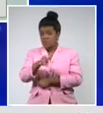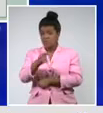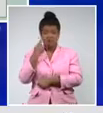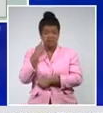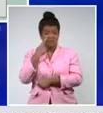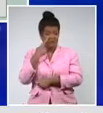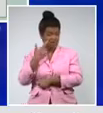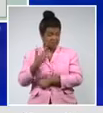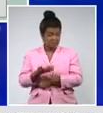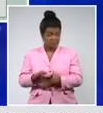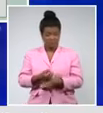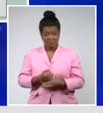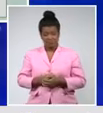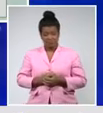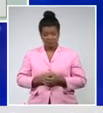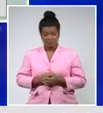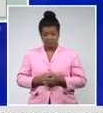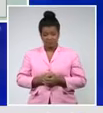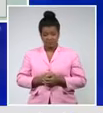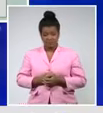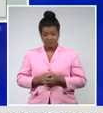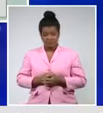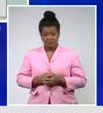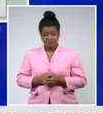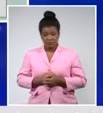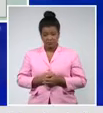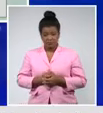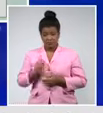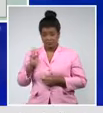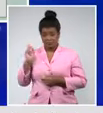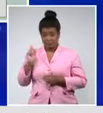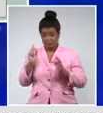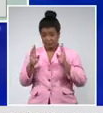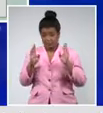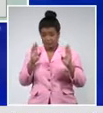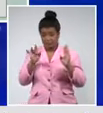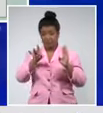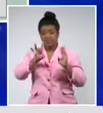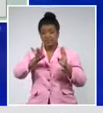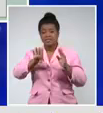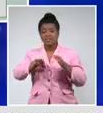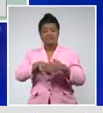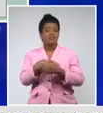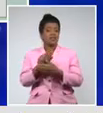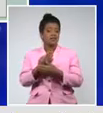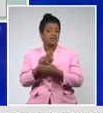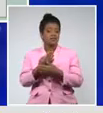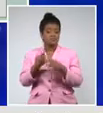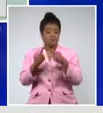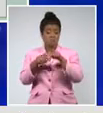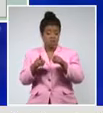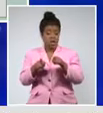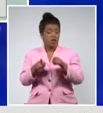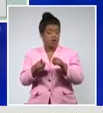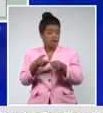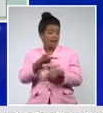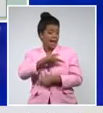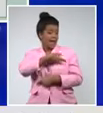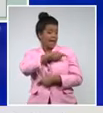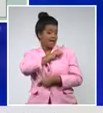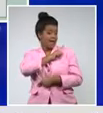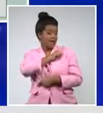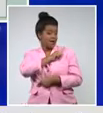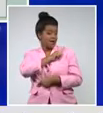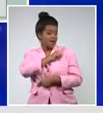apreciar, estos son los últimos 15 días, pero realmente en el día de ayer es la cifra más baja